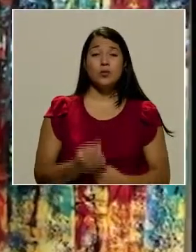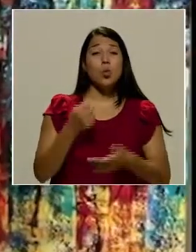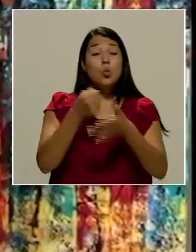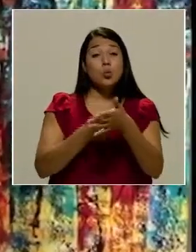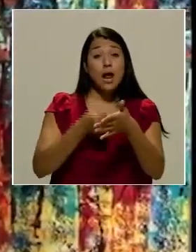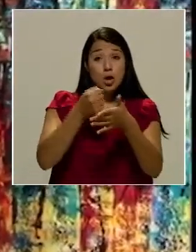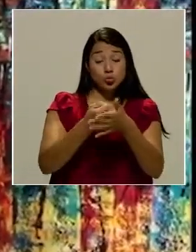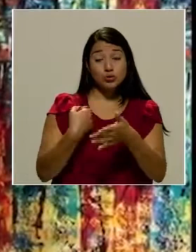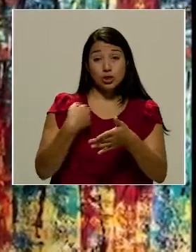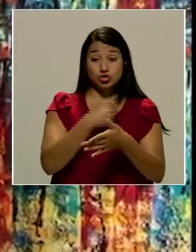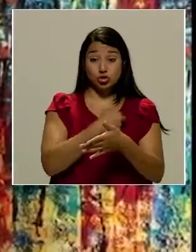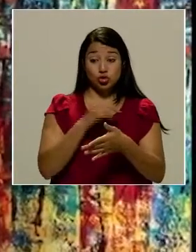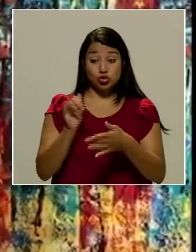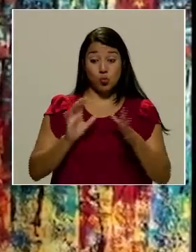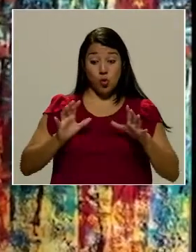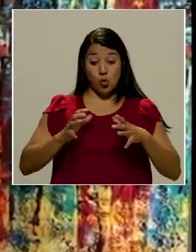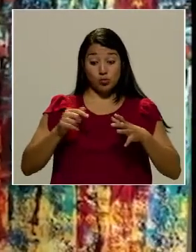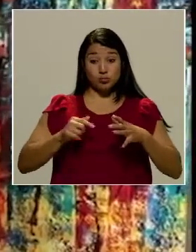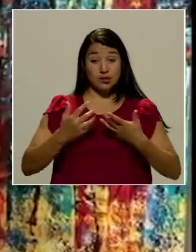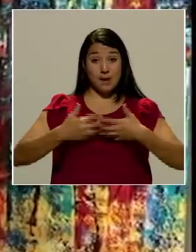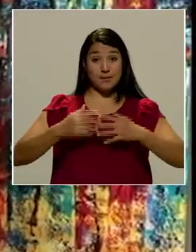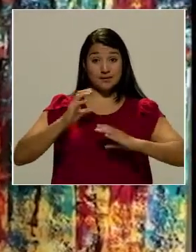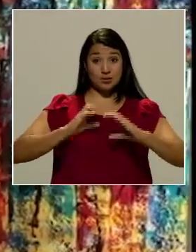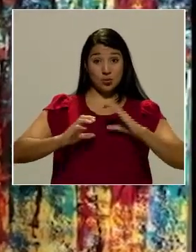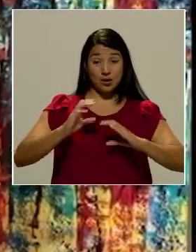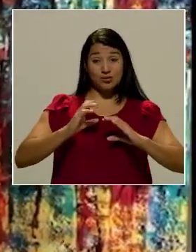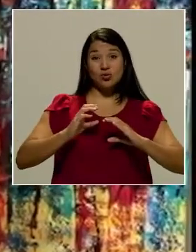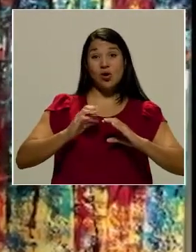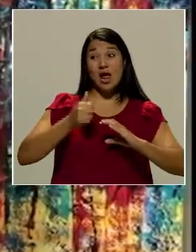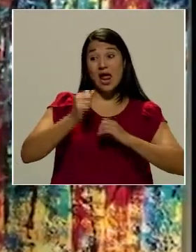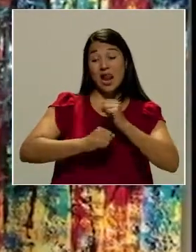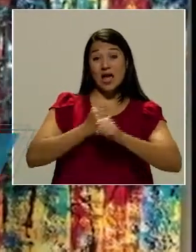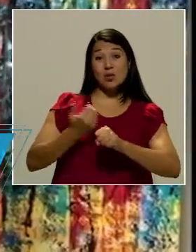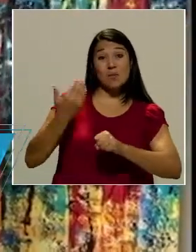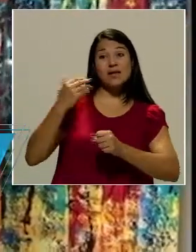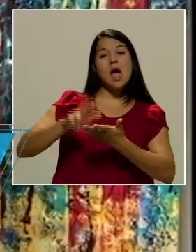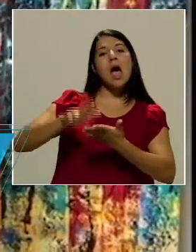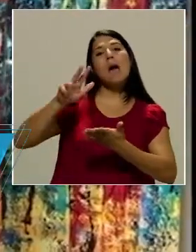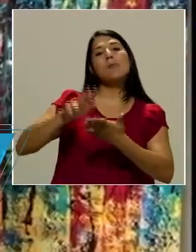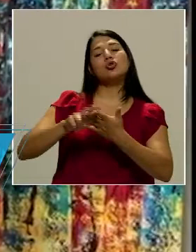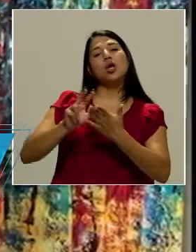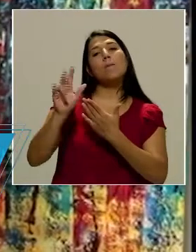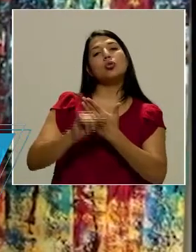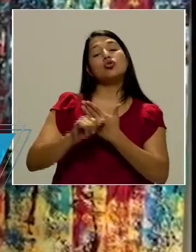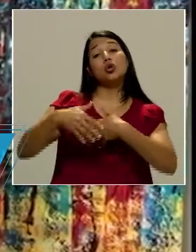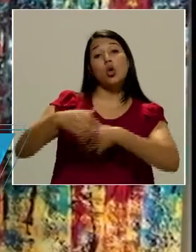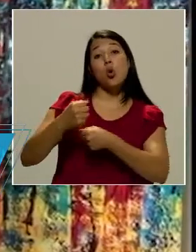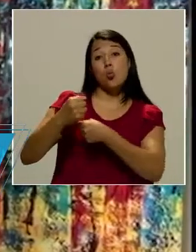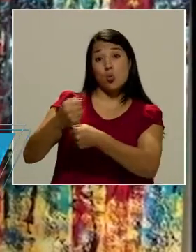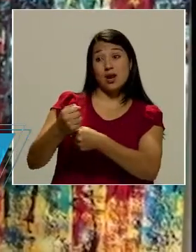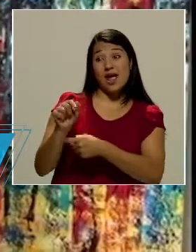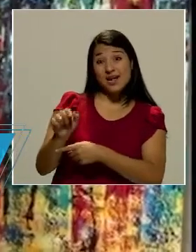Cámara de Comercio del año pasado fue que se aprobara el proyecto de huelgas. Esos 100 días que nos provocaron